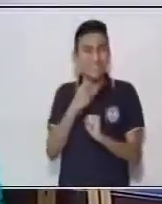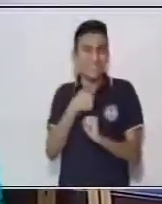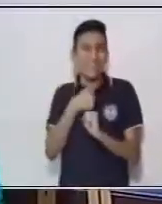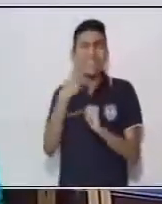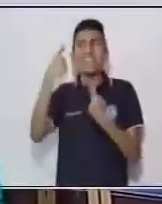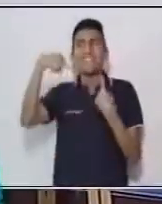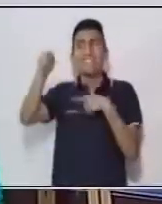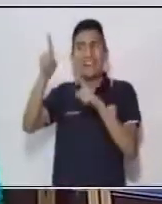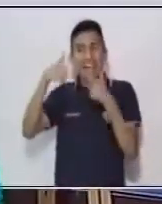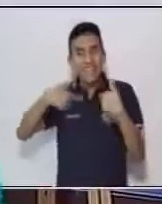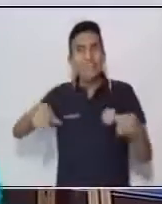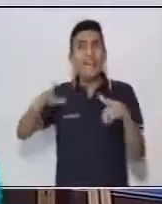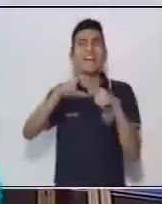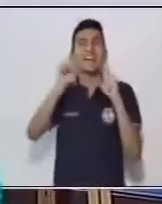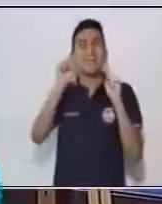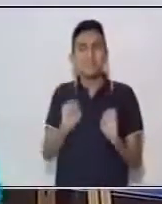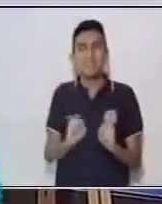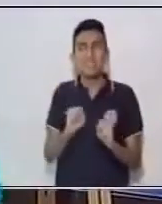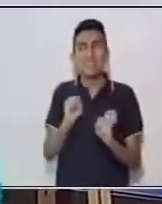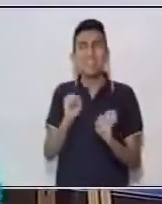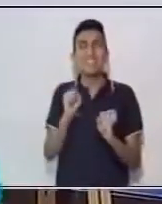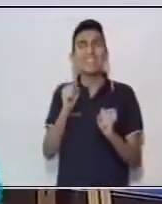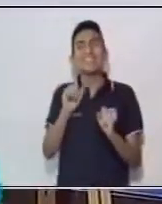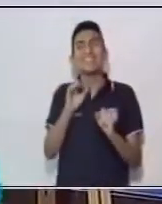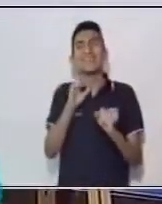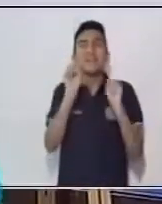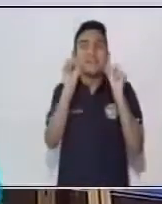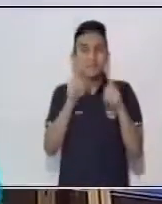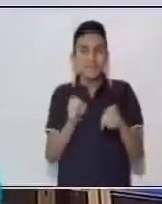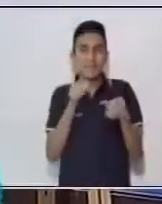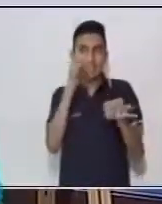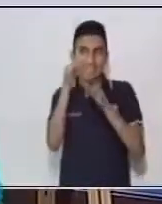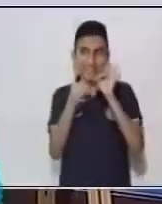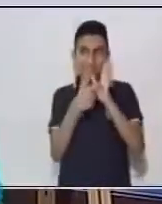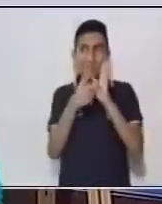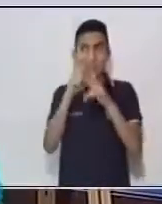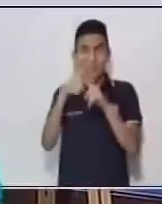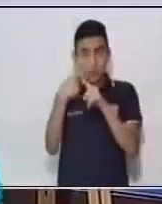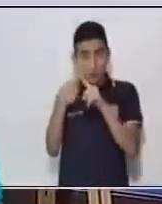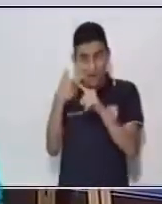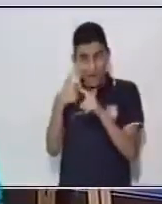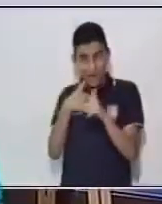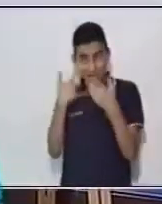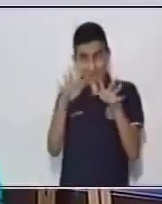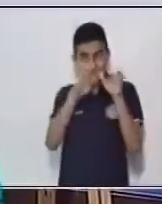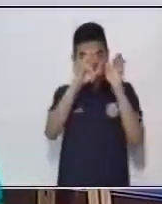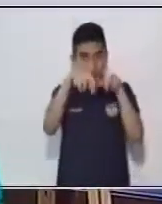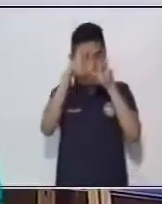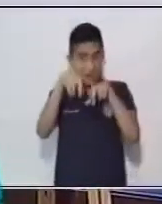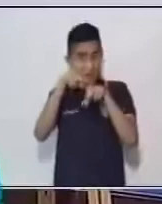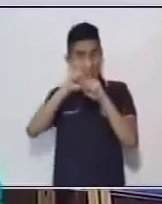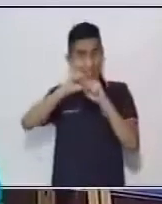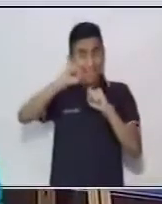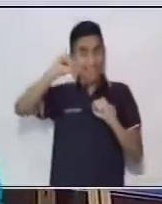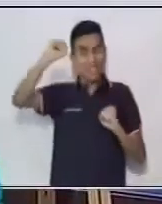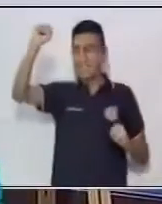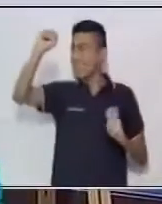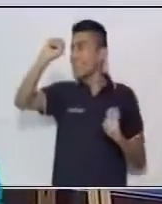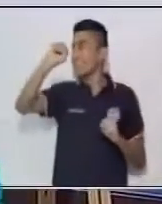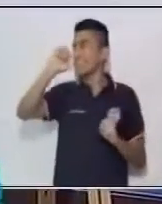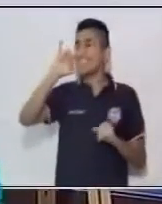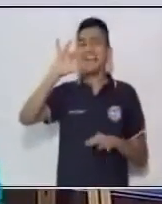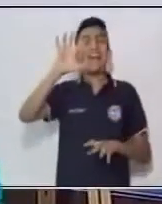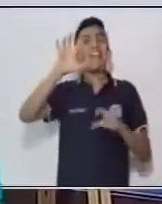lugar. Entonces acá nos está expresando una posibilidad. Cuando la persona despierte, el